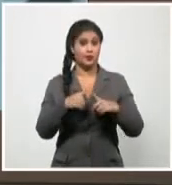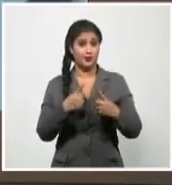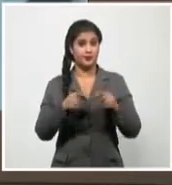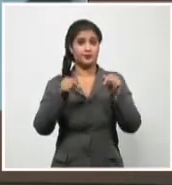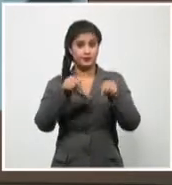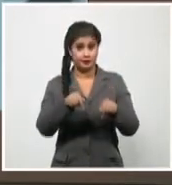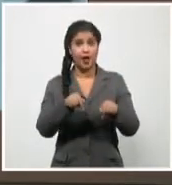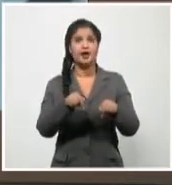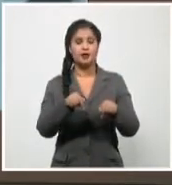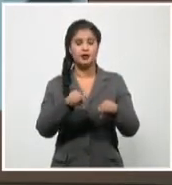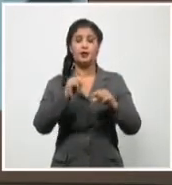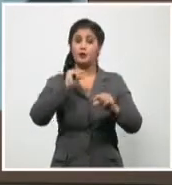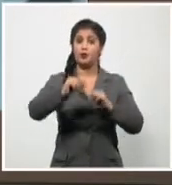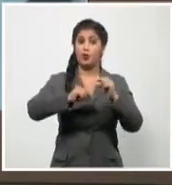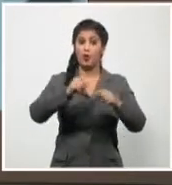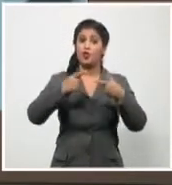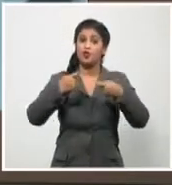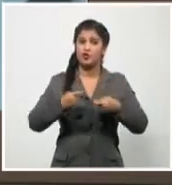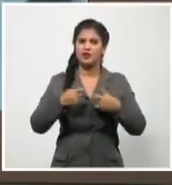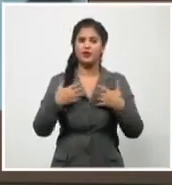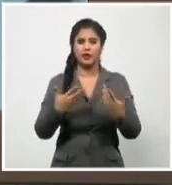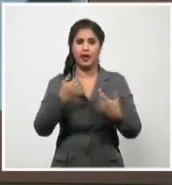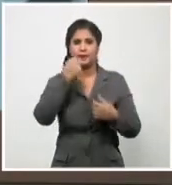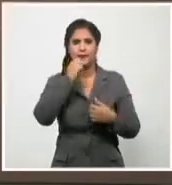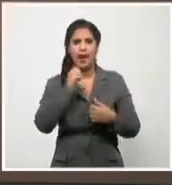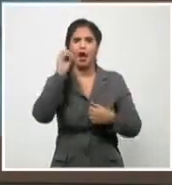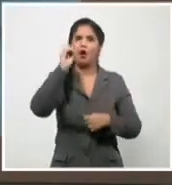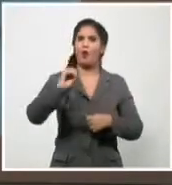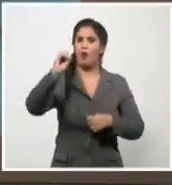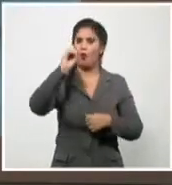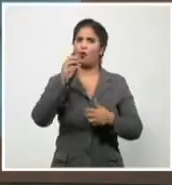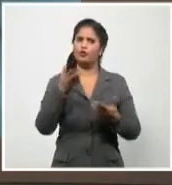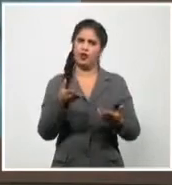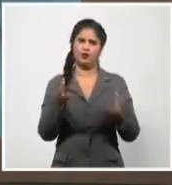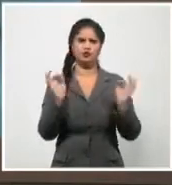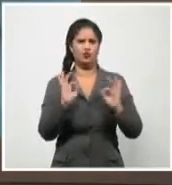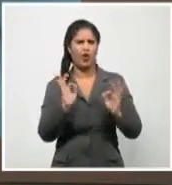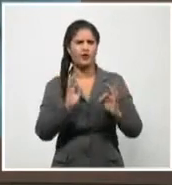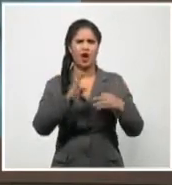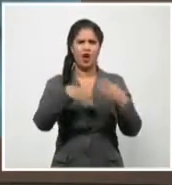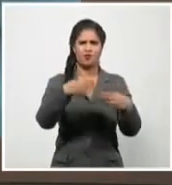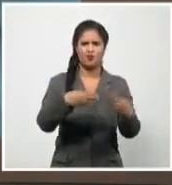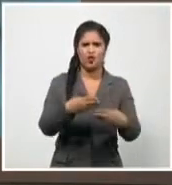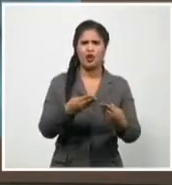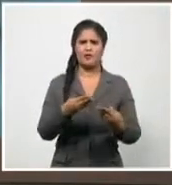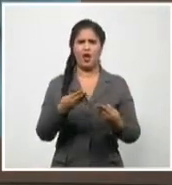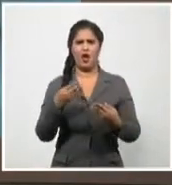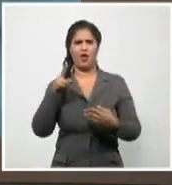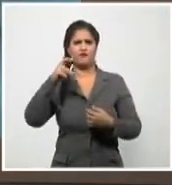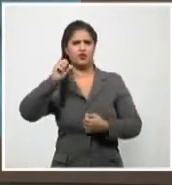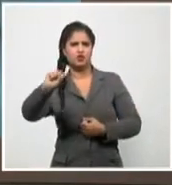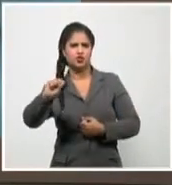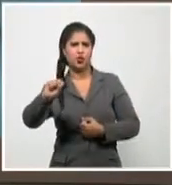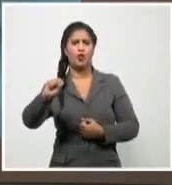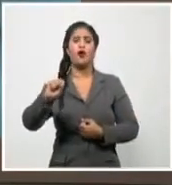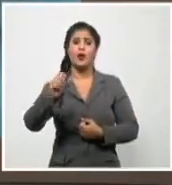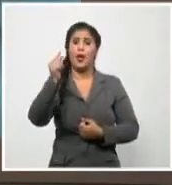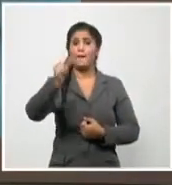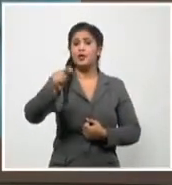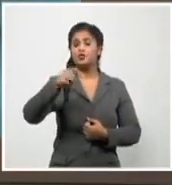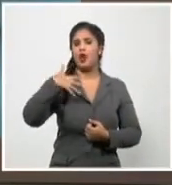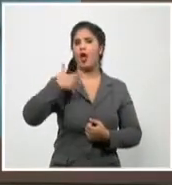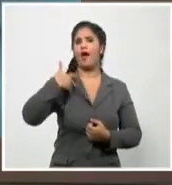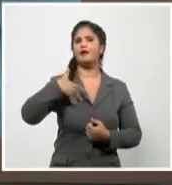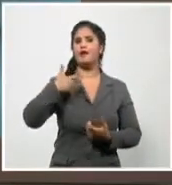parte del éxito de la tarea miento lo digo amigos porque la autonomía es parte de la estrategia del gobierno cubano para